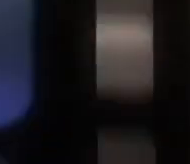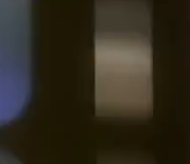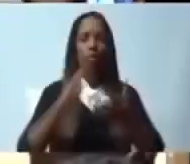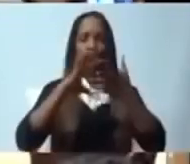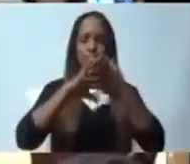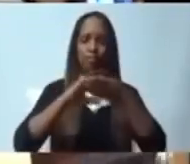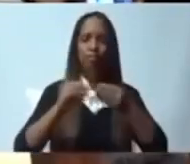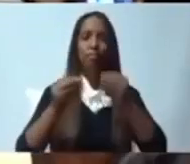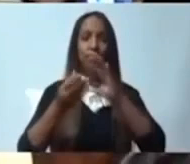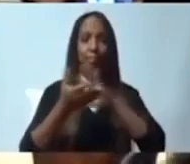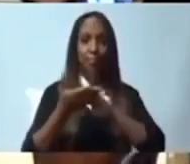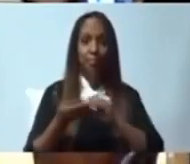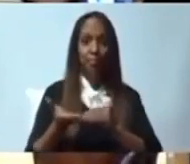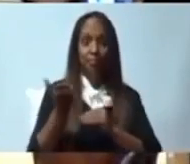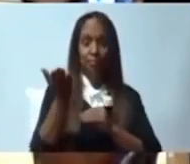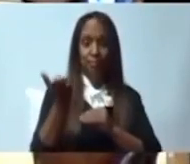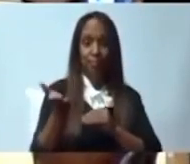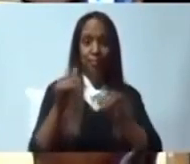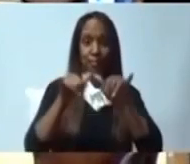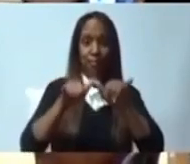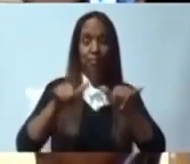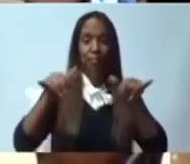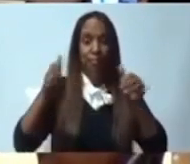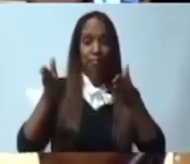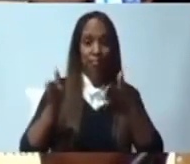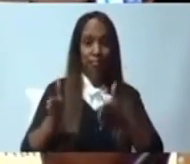juicio. Me dicen que lloró ante la